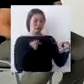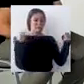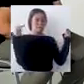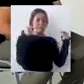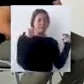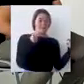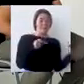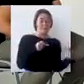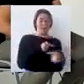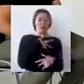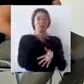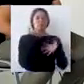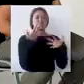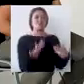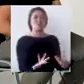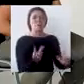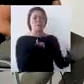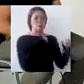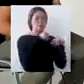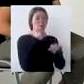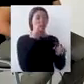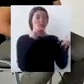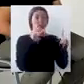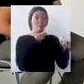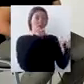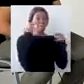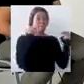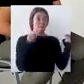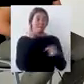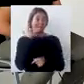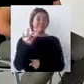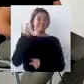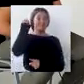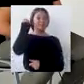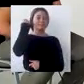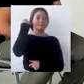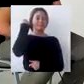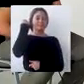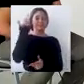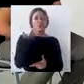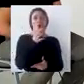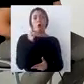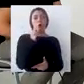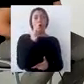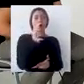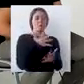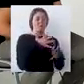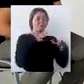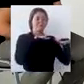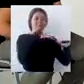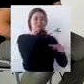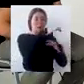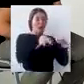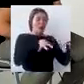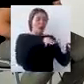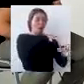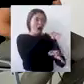batallas de las épocas medievales o en el espacio y no